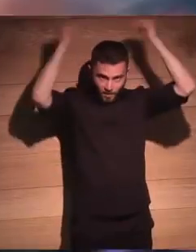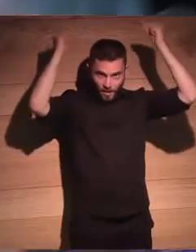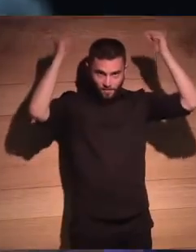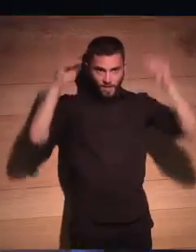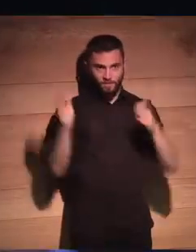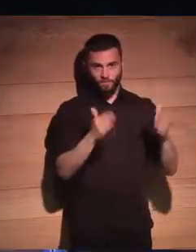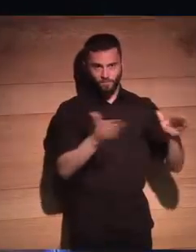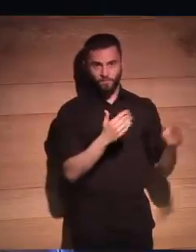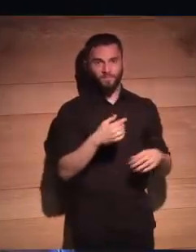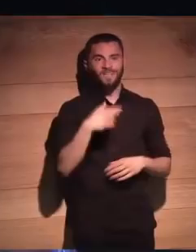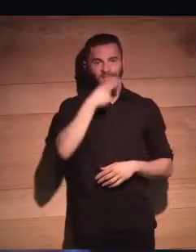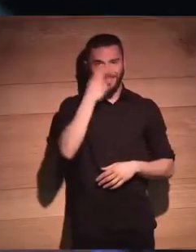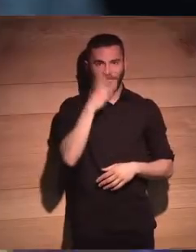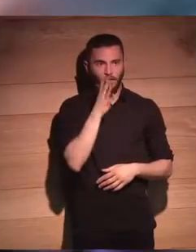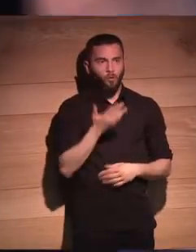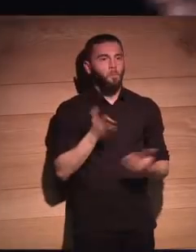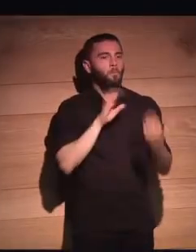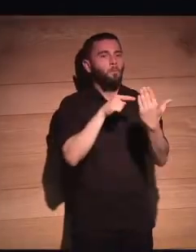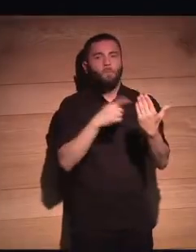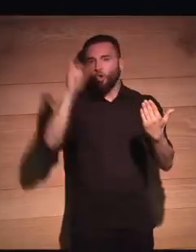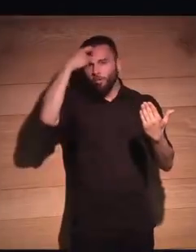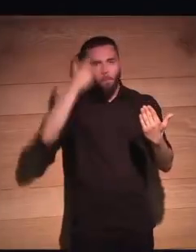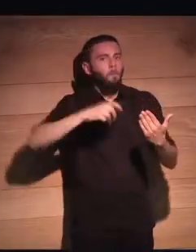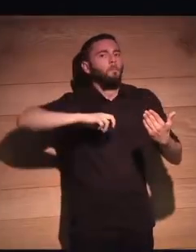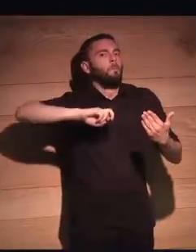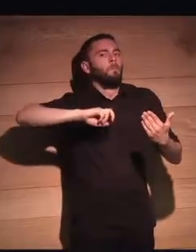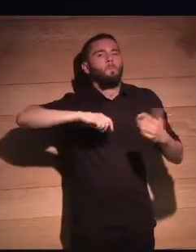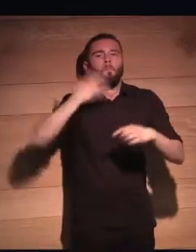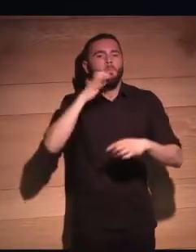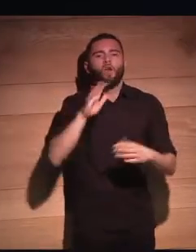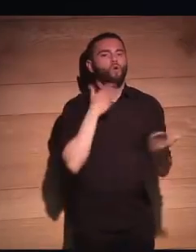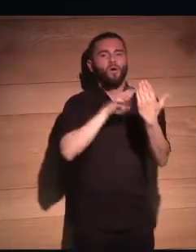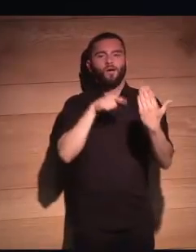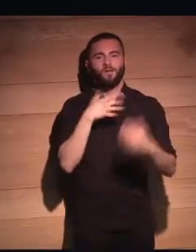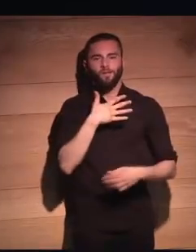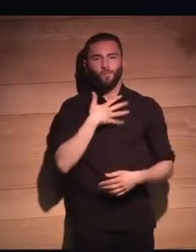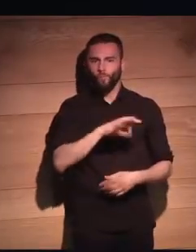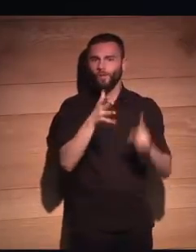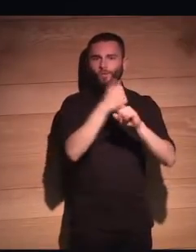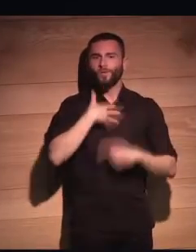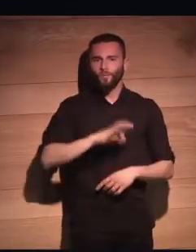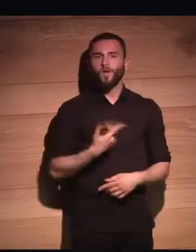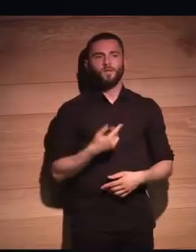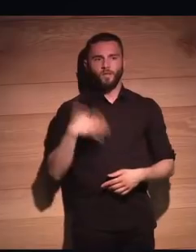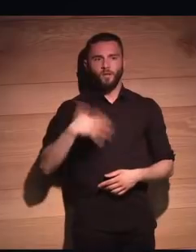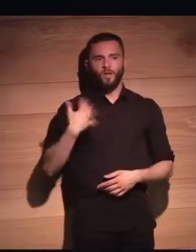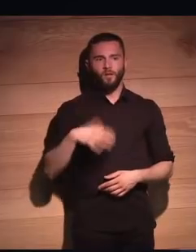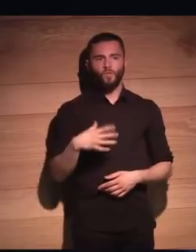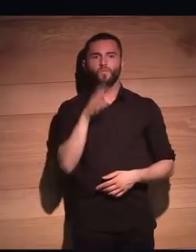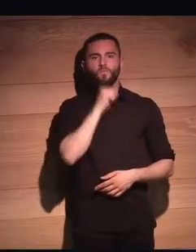interesante porque te podías encontrar cualquier cosa y cualquier concepto, y hay verdaderas joyas de guión y de dibujo en esa